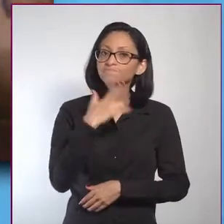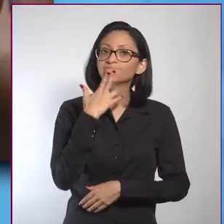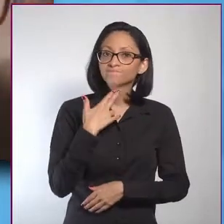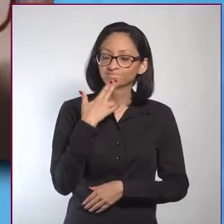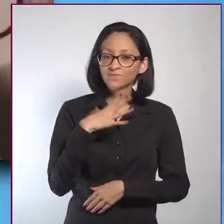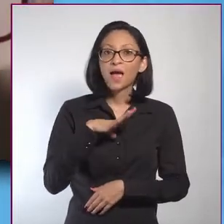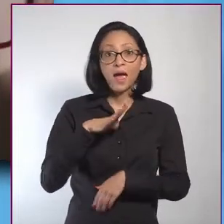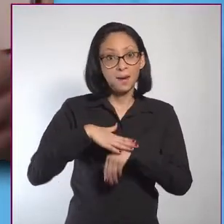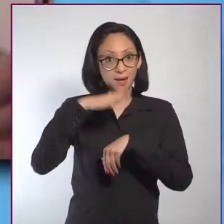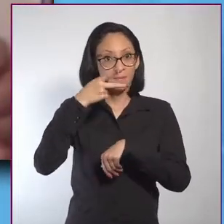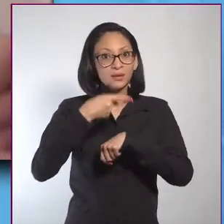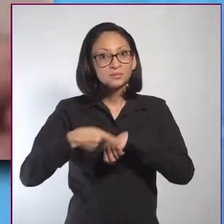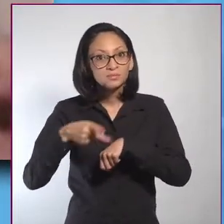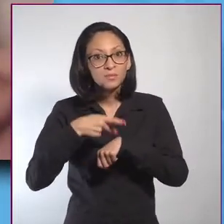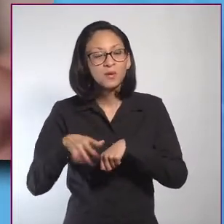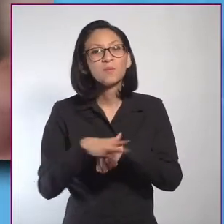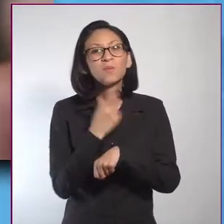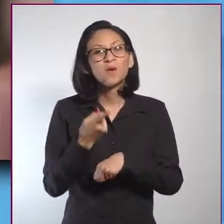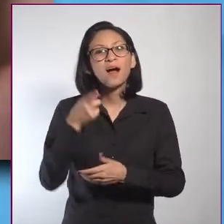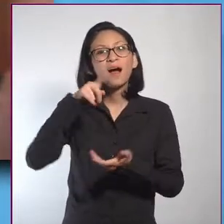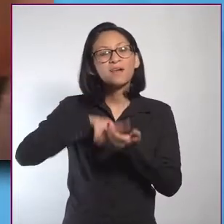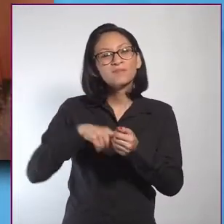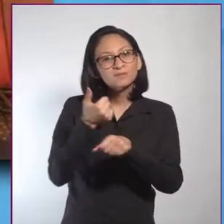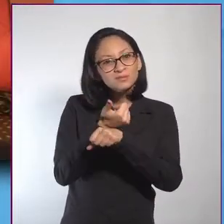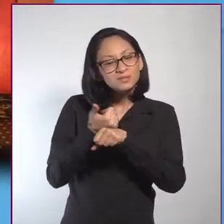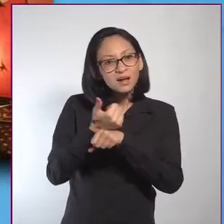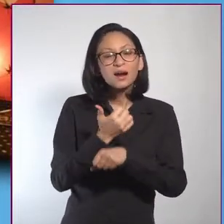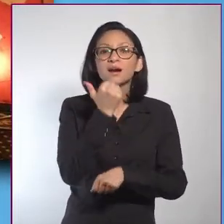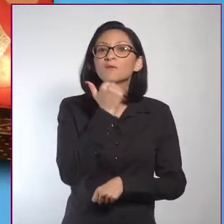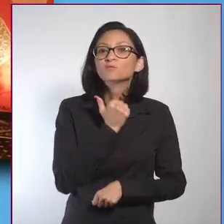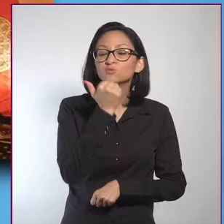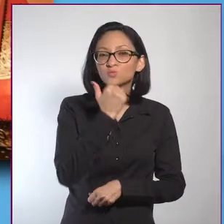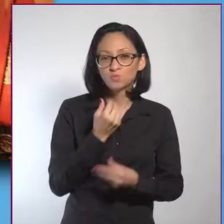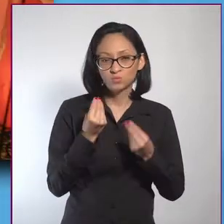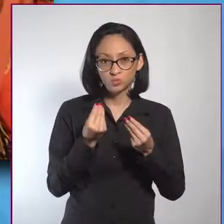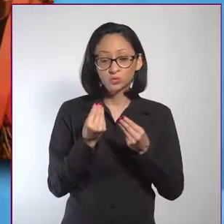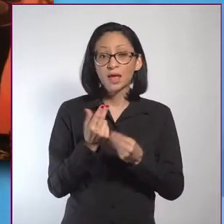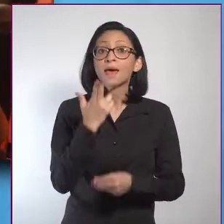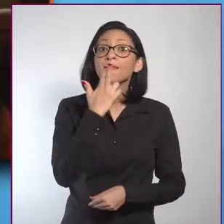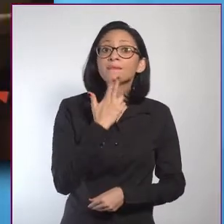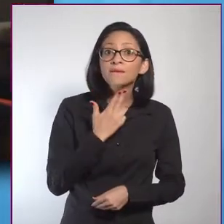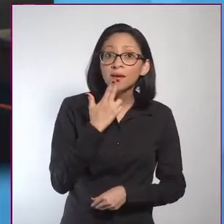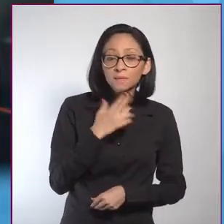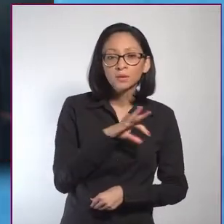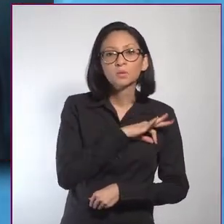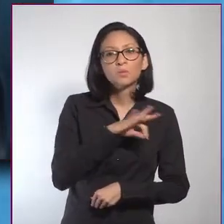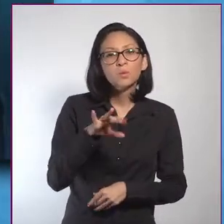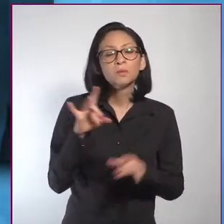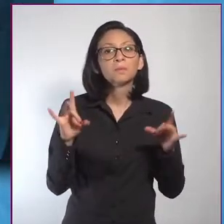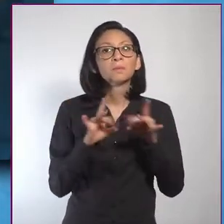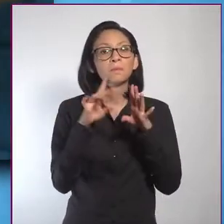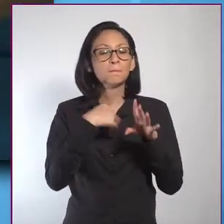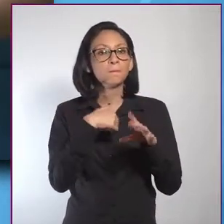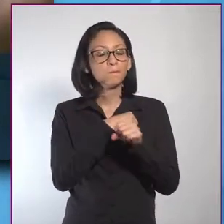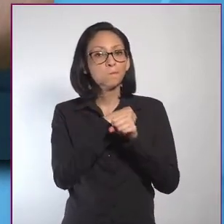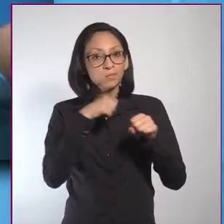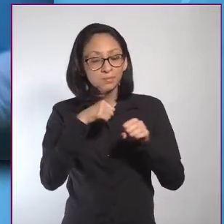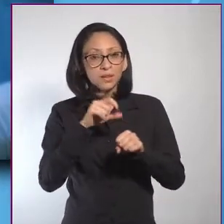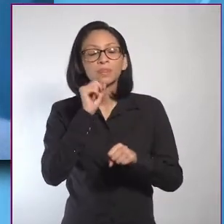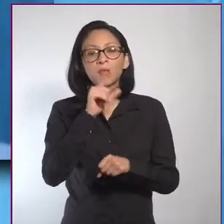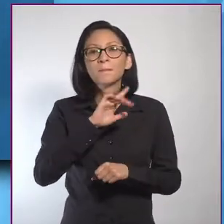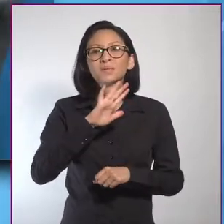mayores riesgos por su elevado nivel de azúcar en la sangre. La diabetes puede conllevar ataques cardíacos,